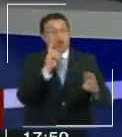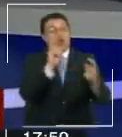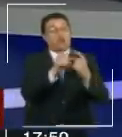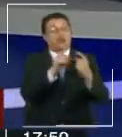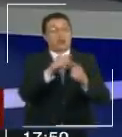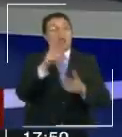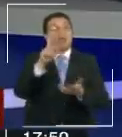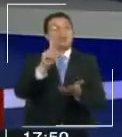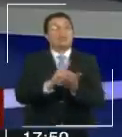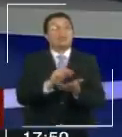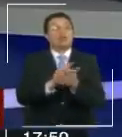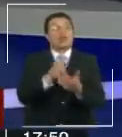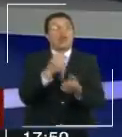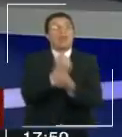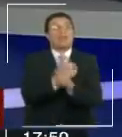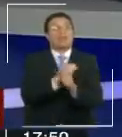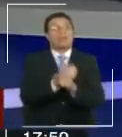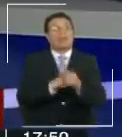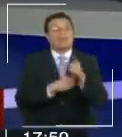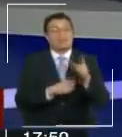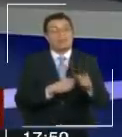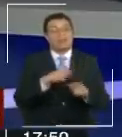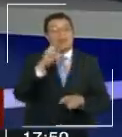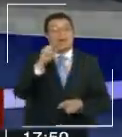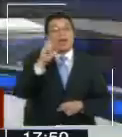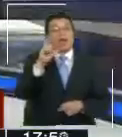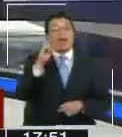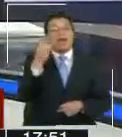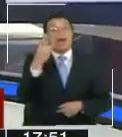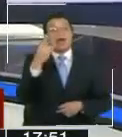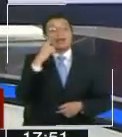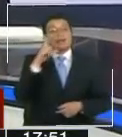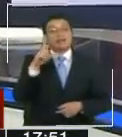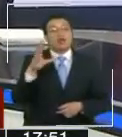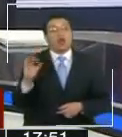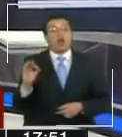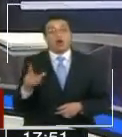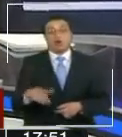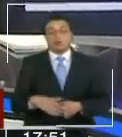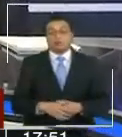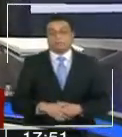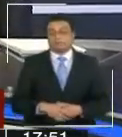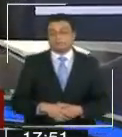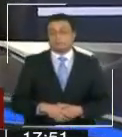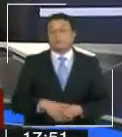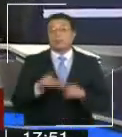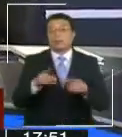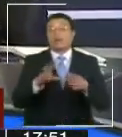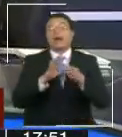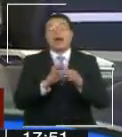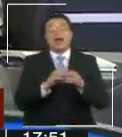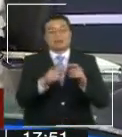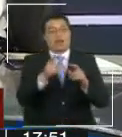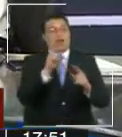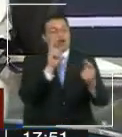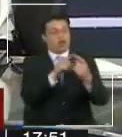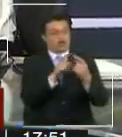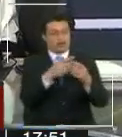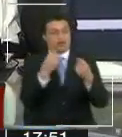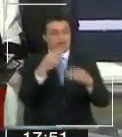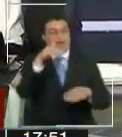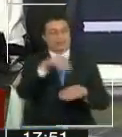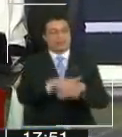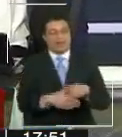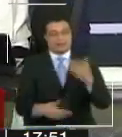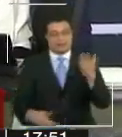el diputado independiente Sergio Aguiló. Diputado, gracias por este contacto hasta ahora con CNN Chile. Muy buenas tardes.